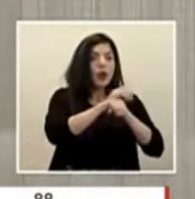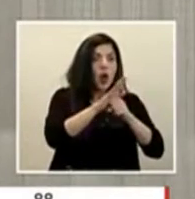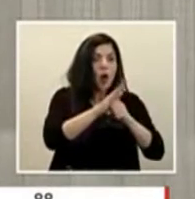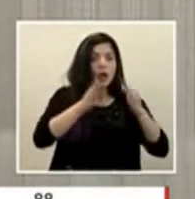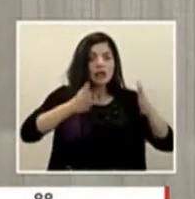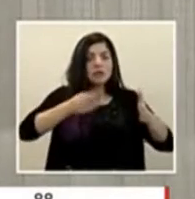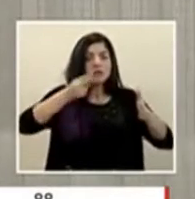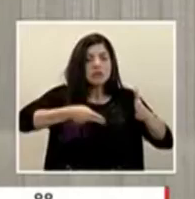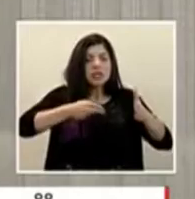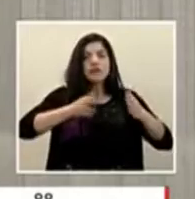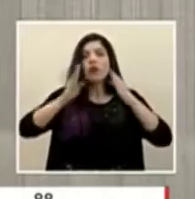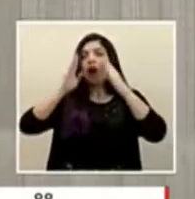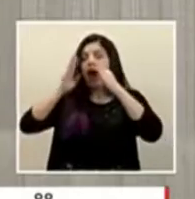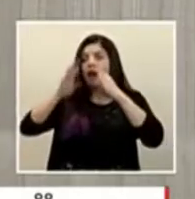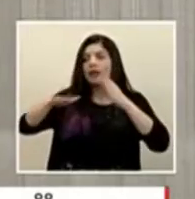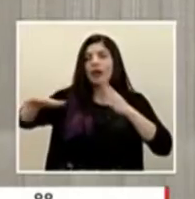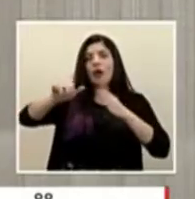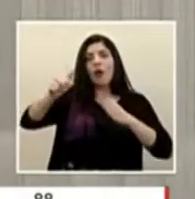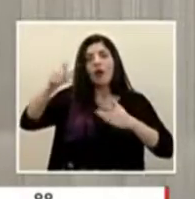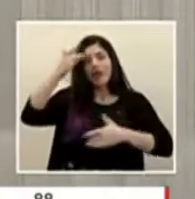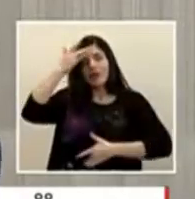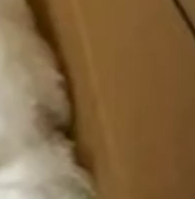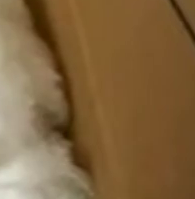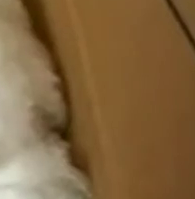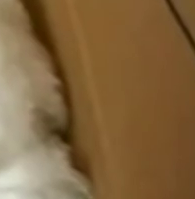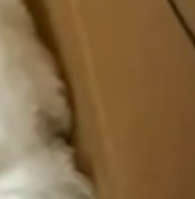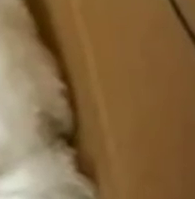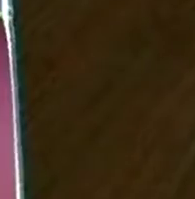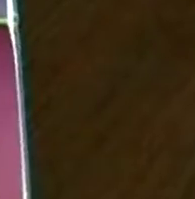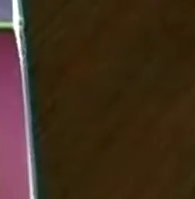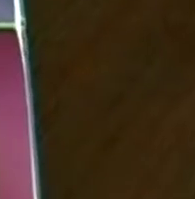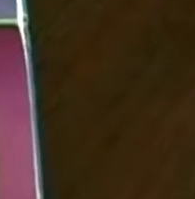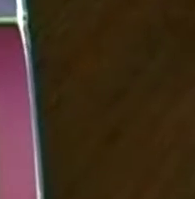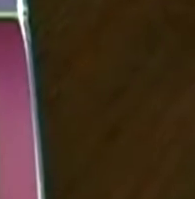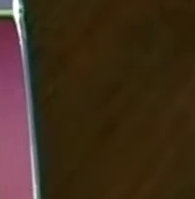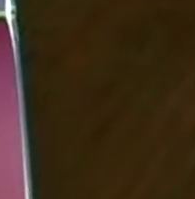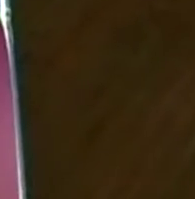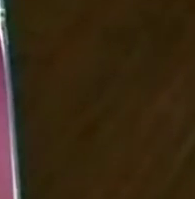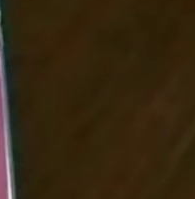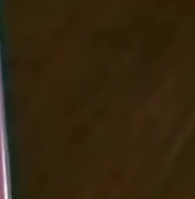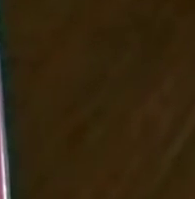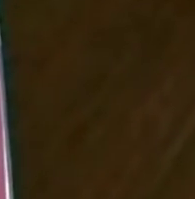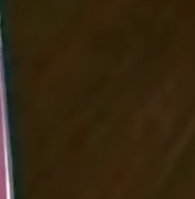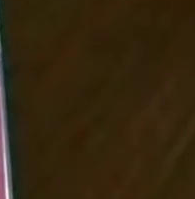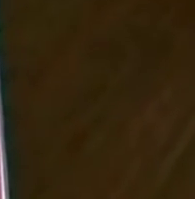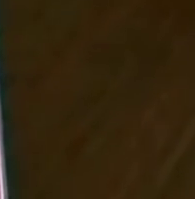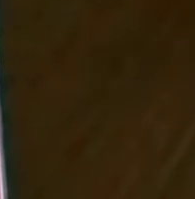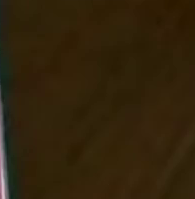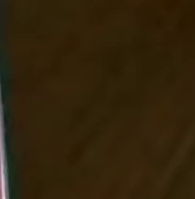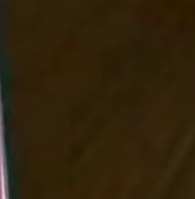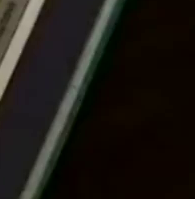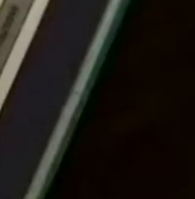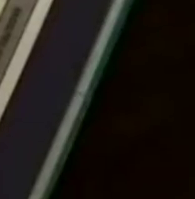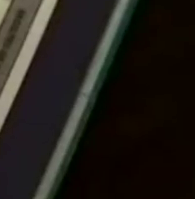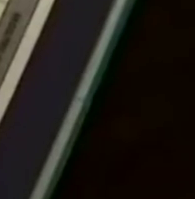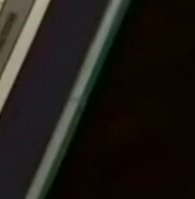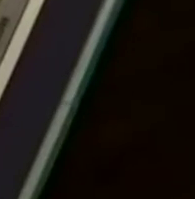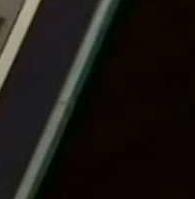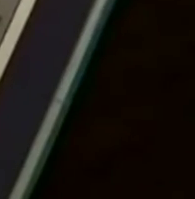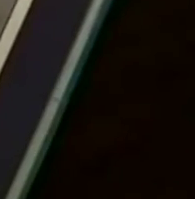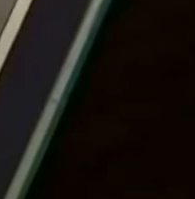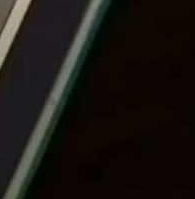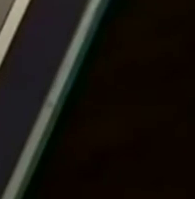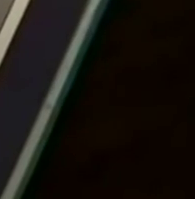COVID-19, se puedan restar de la carga al sistema de salud en la medida de lo posible. La aplicación de